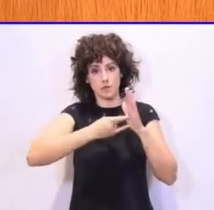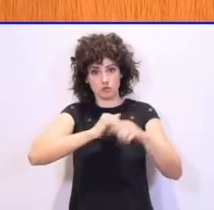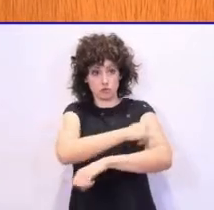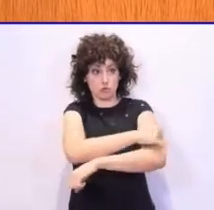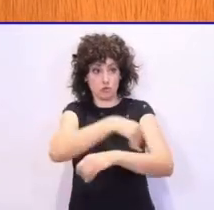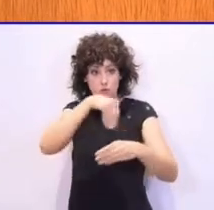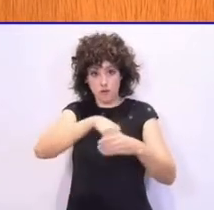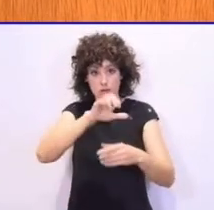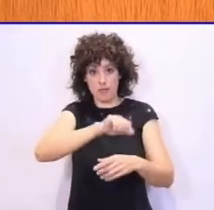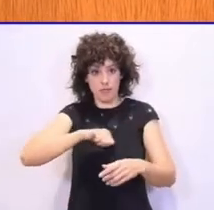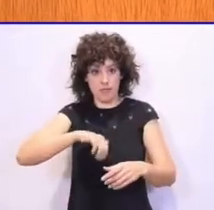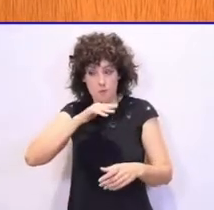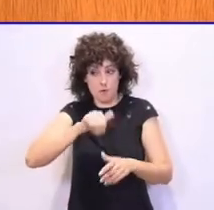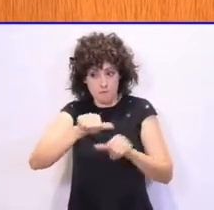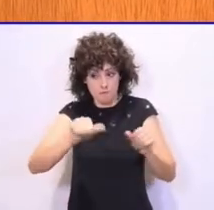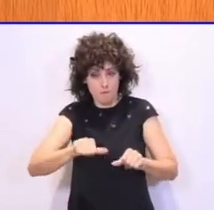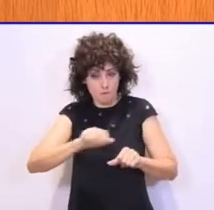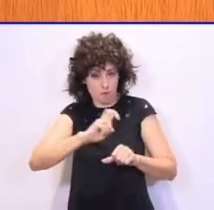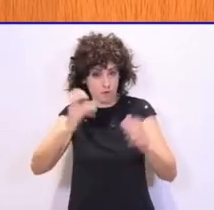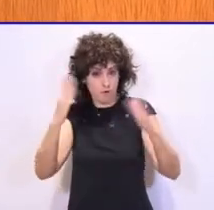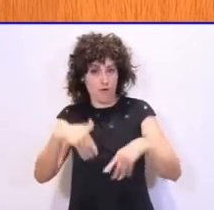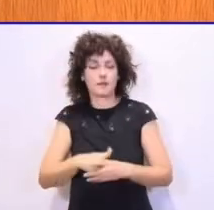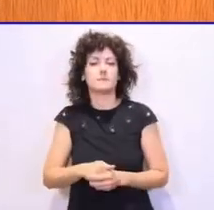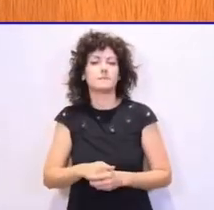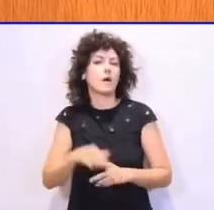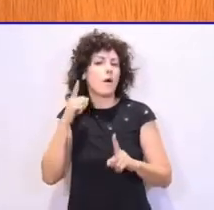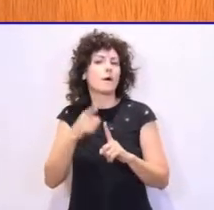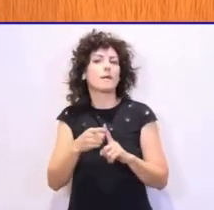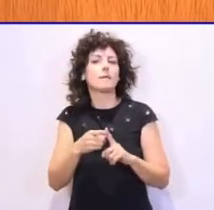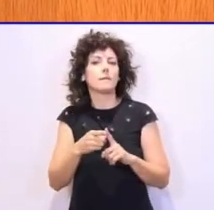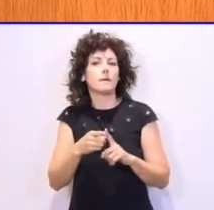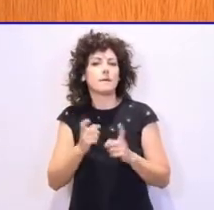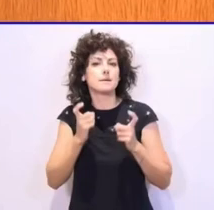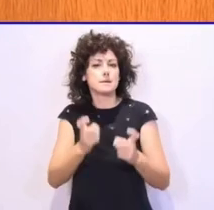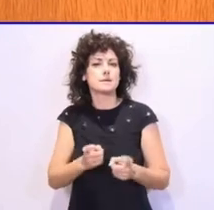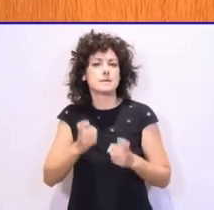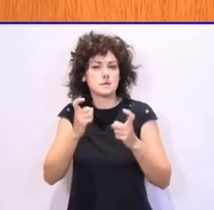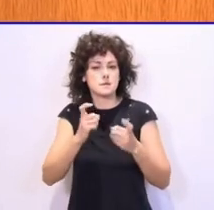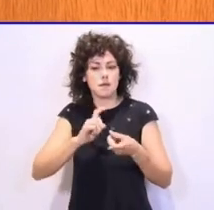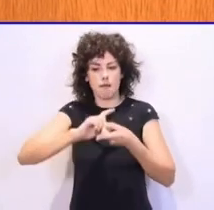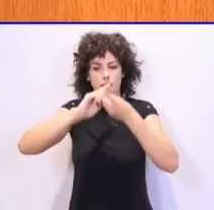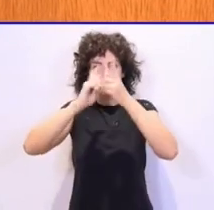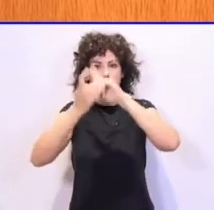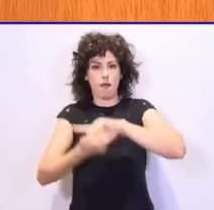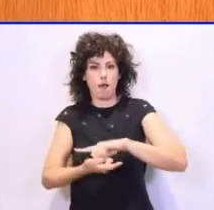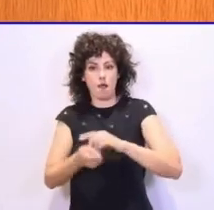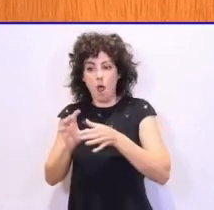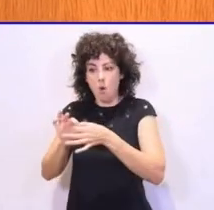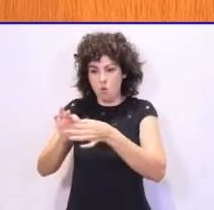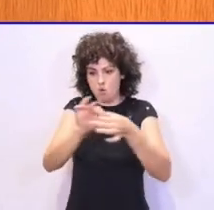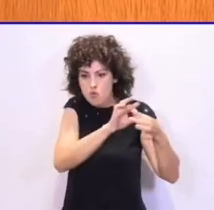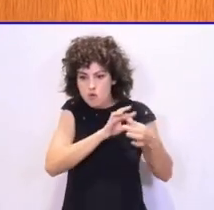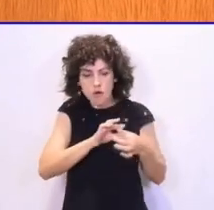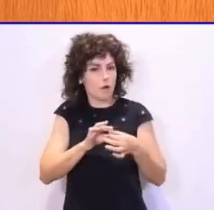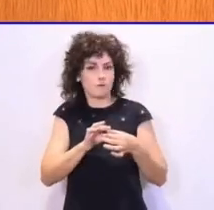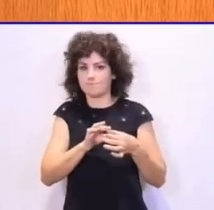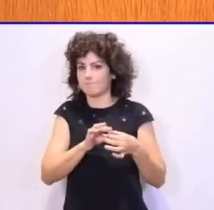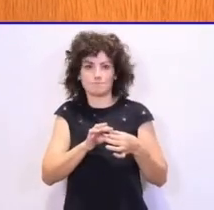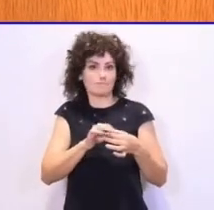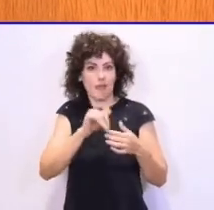podía ser de otra manera y intentar eh convertir lo que debería unirnos a todos y a todas las